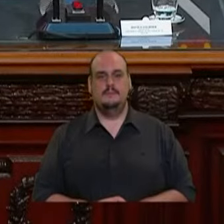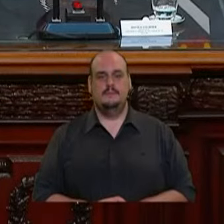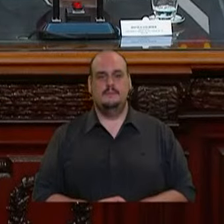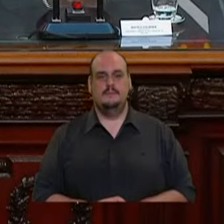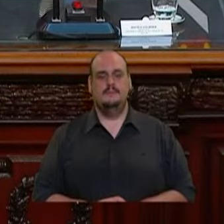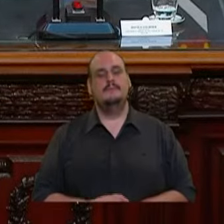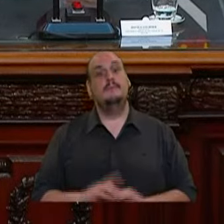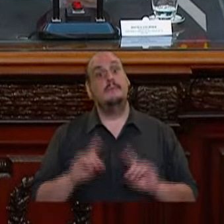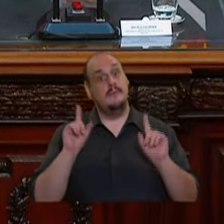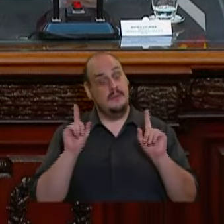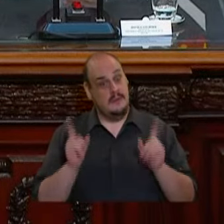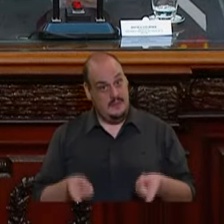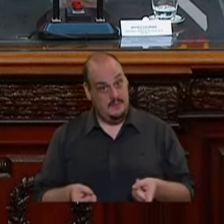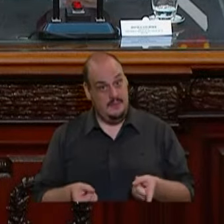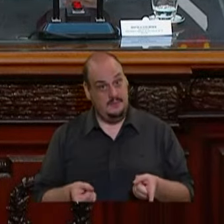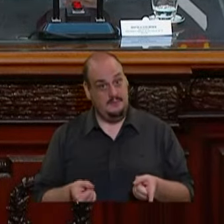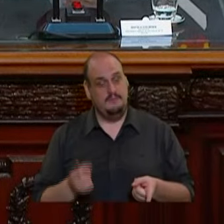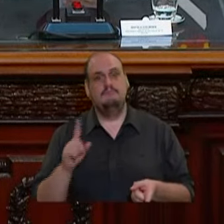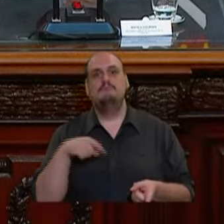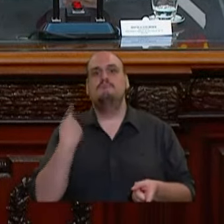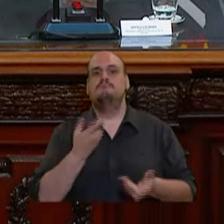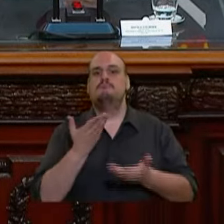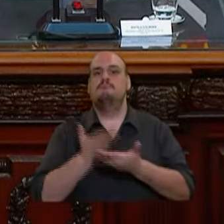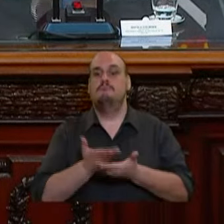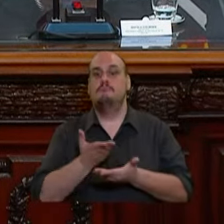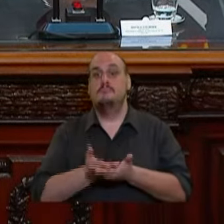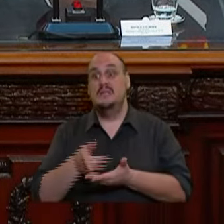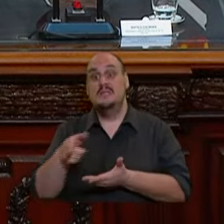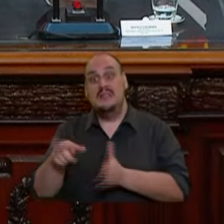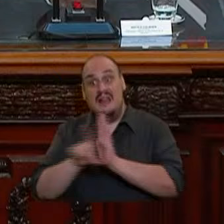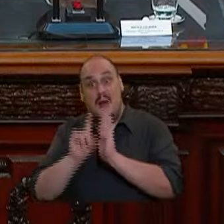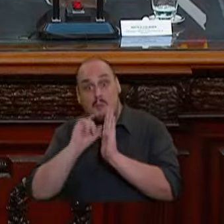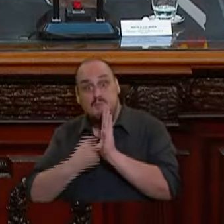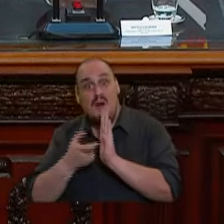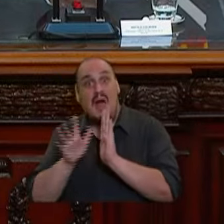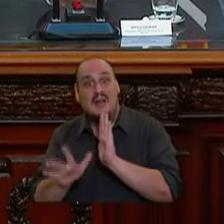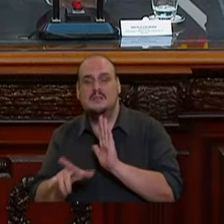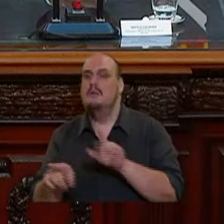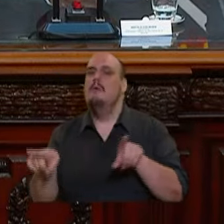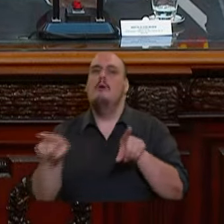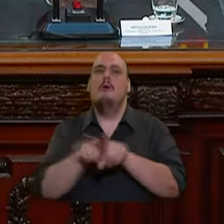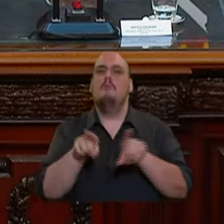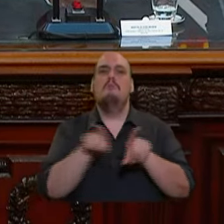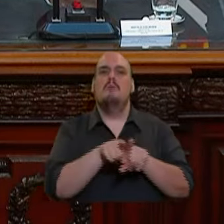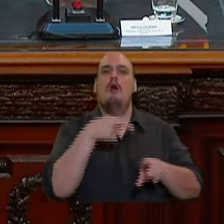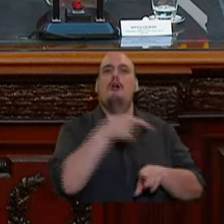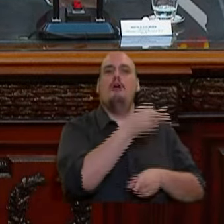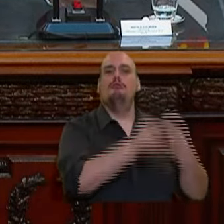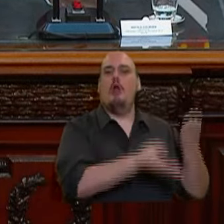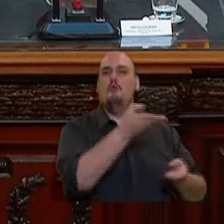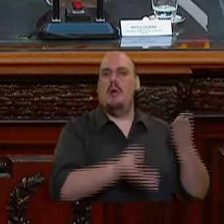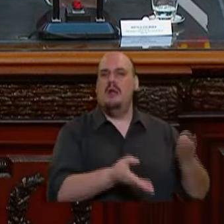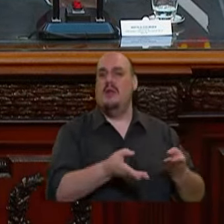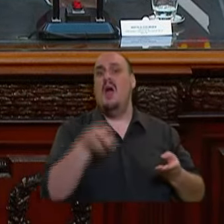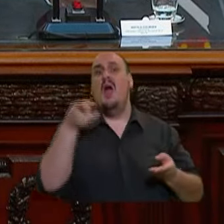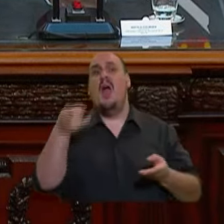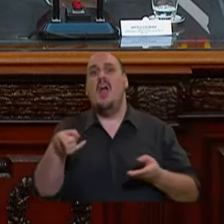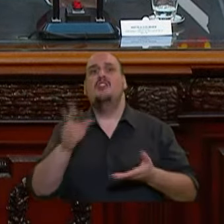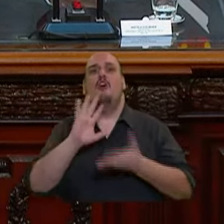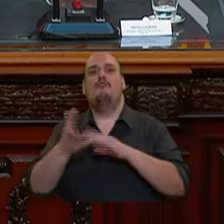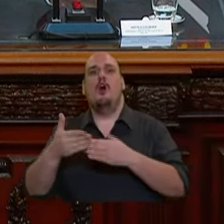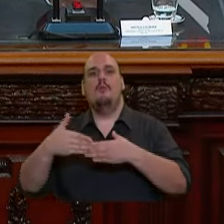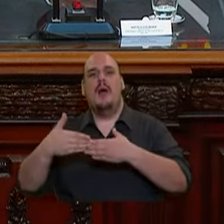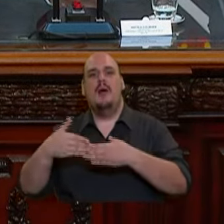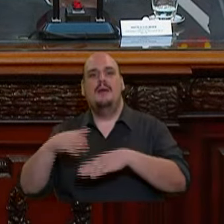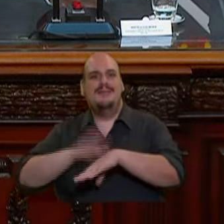Y además, propondremos que dicho delito esté a la altura de un delito de lesa humanidad, de manera tal que sea imprescriptible, para que tarde